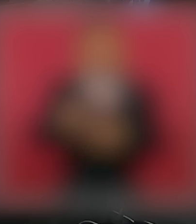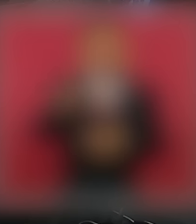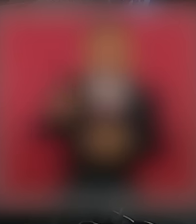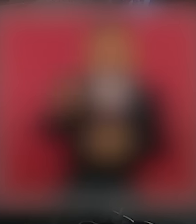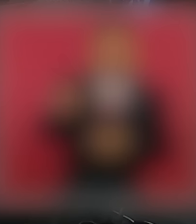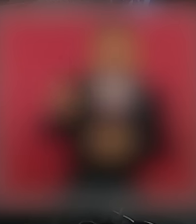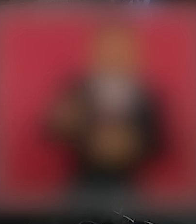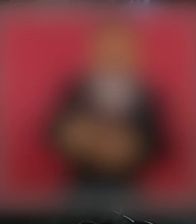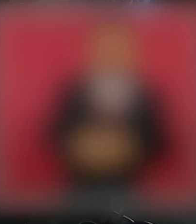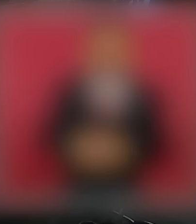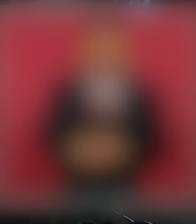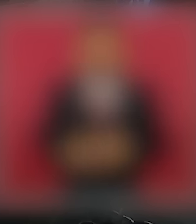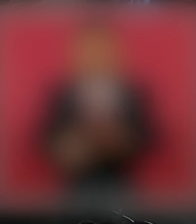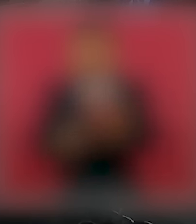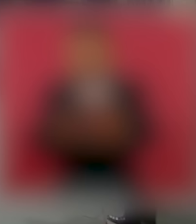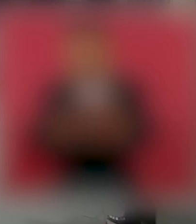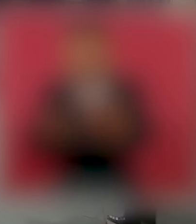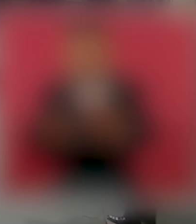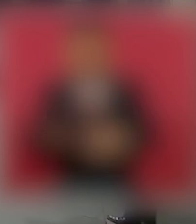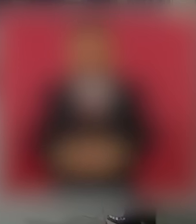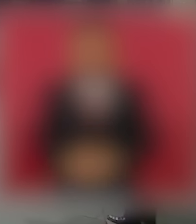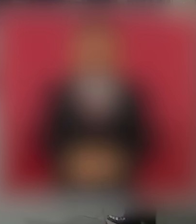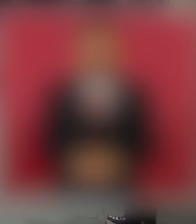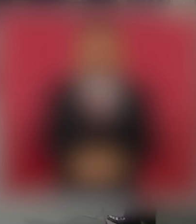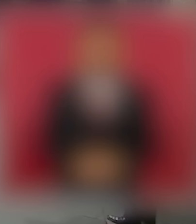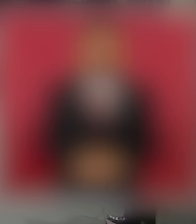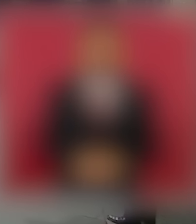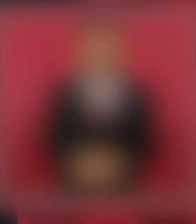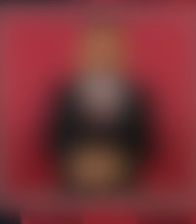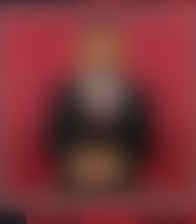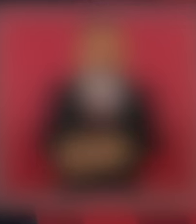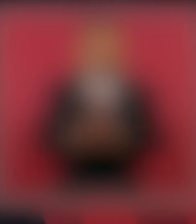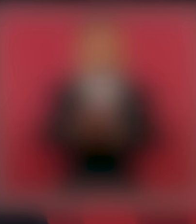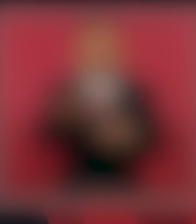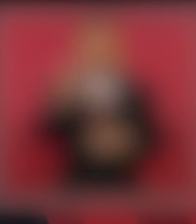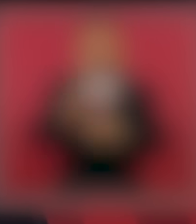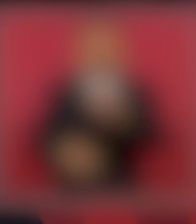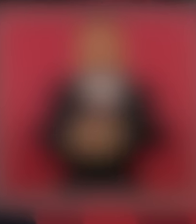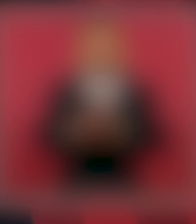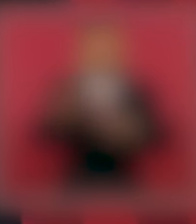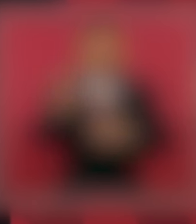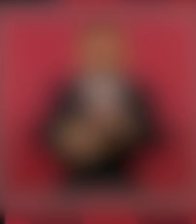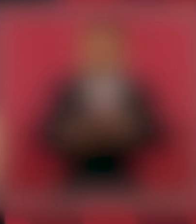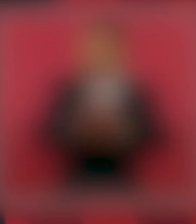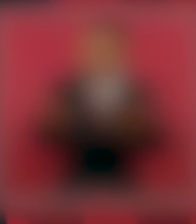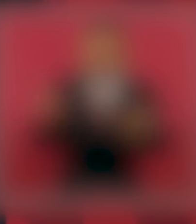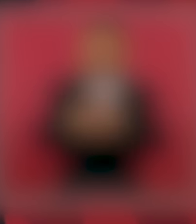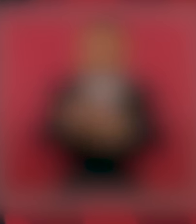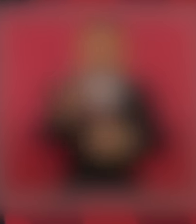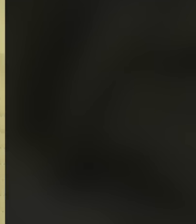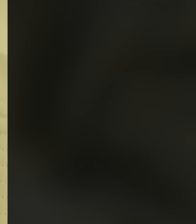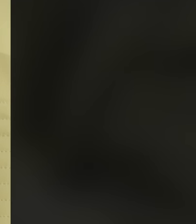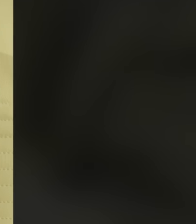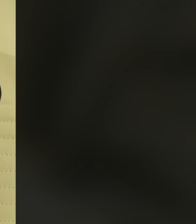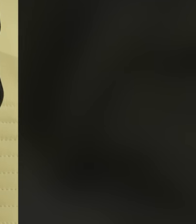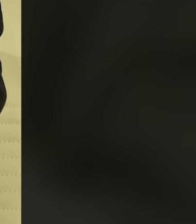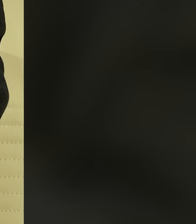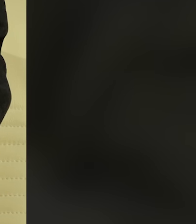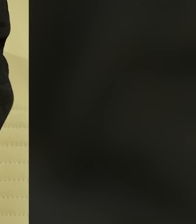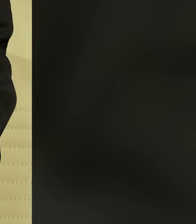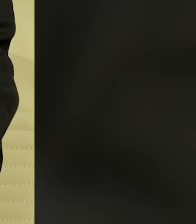como cacique, pues refirió que él pone y quita rectores a placer, además de utilizar la Feria Internacional del Libro de Guadalajara, FIL, para dar cobijo a intelectuales como Mario